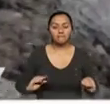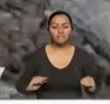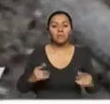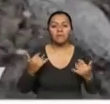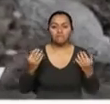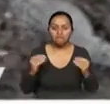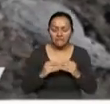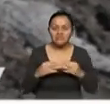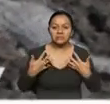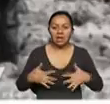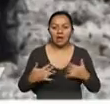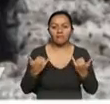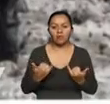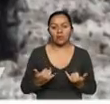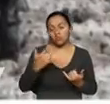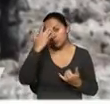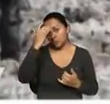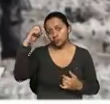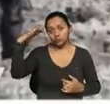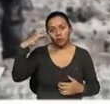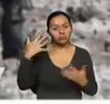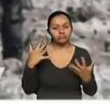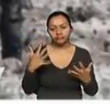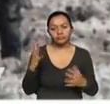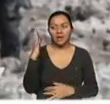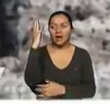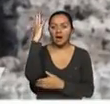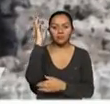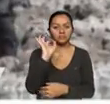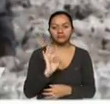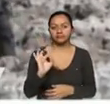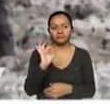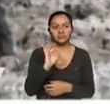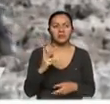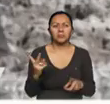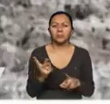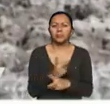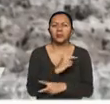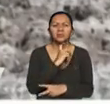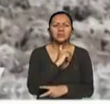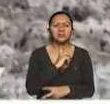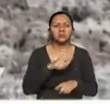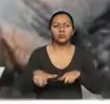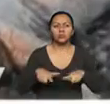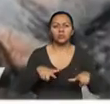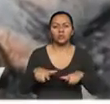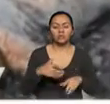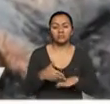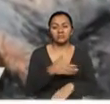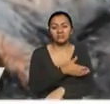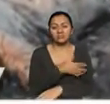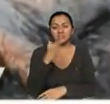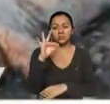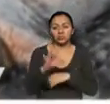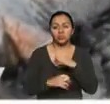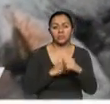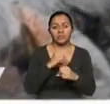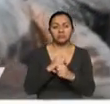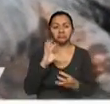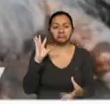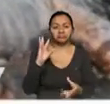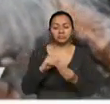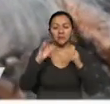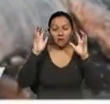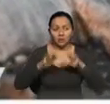agravado con el cambio climático y la deforestación. Se trata de la peor sequía que vive la zona en los últimos 19 años. No ha llovido